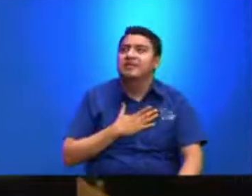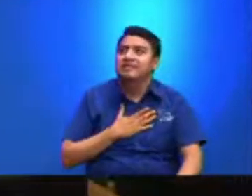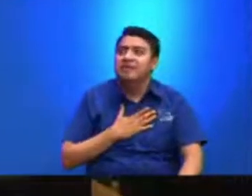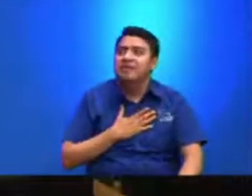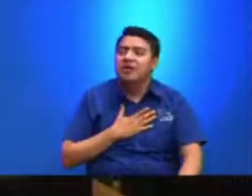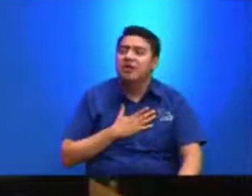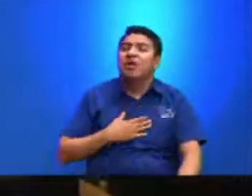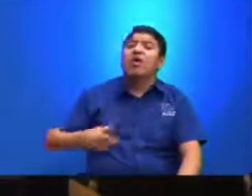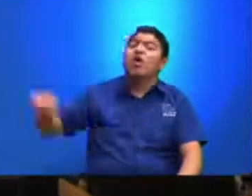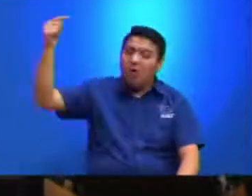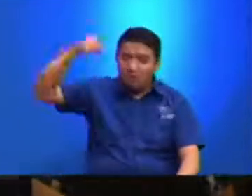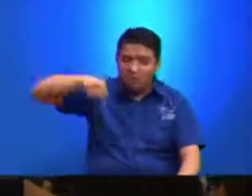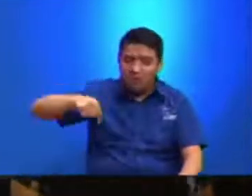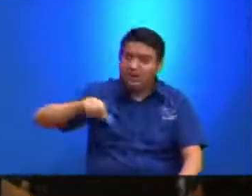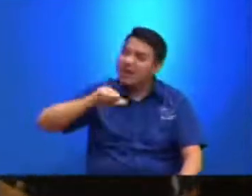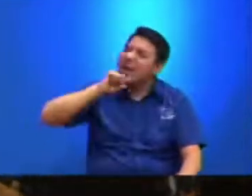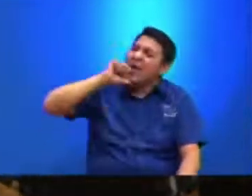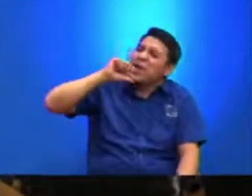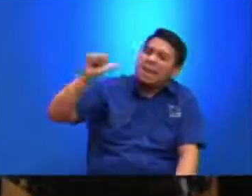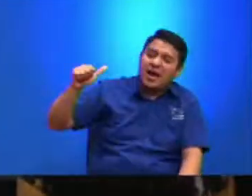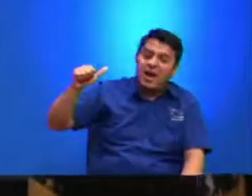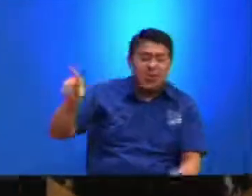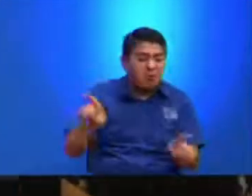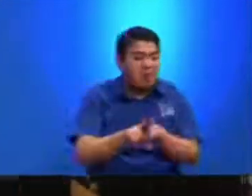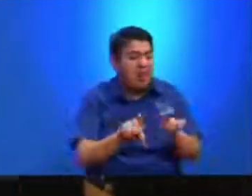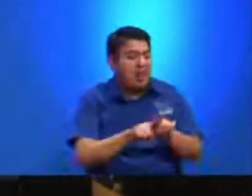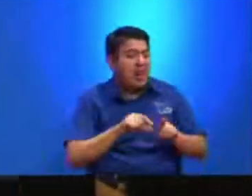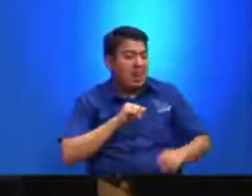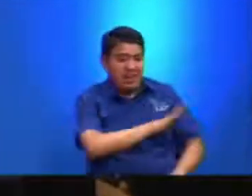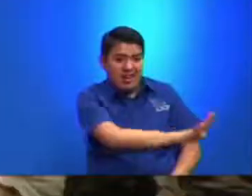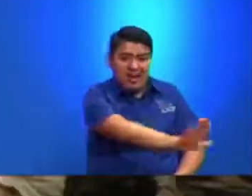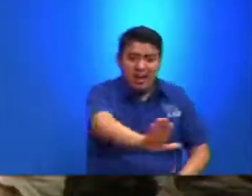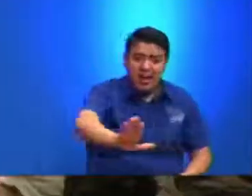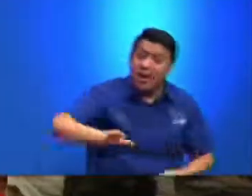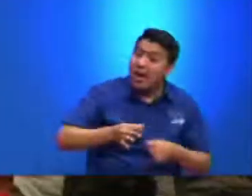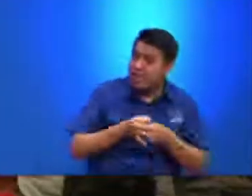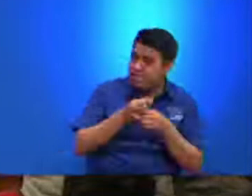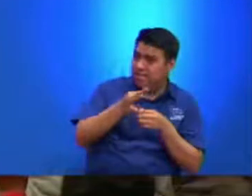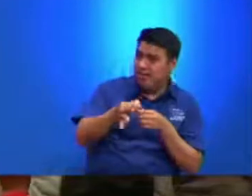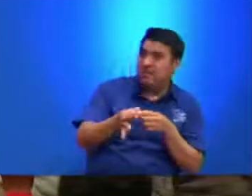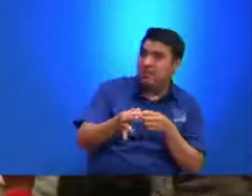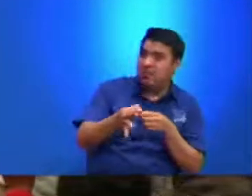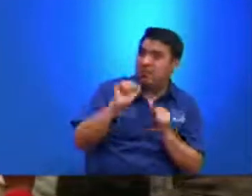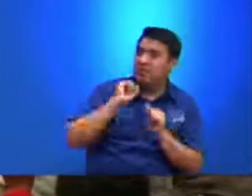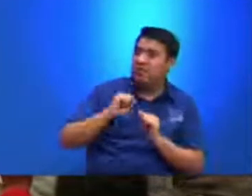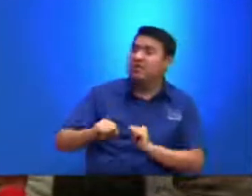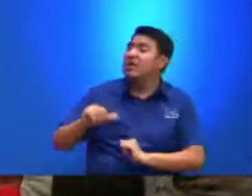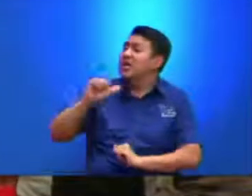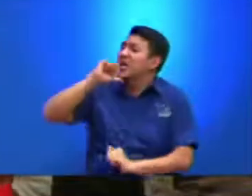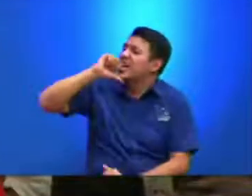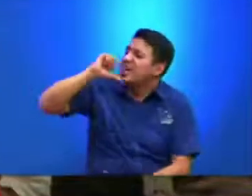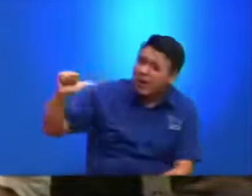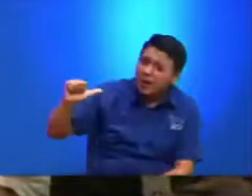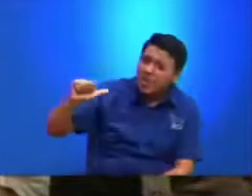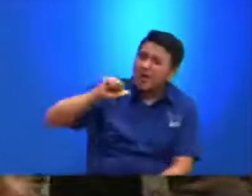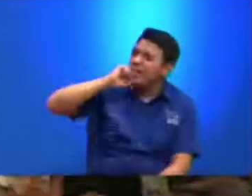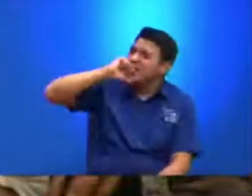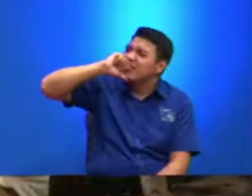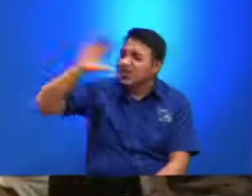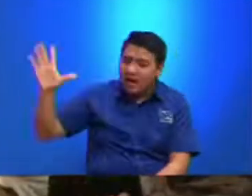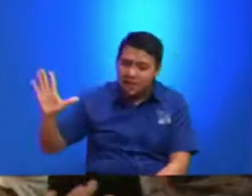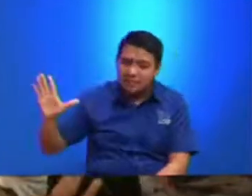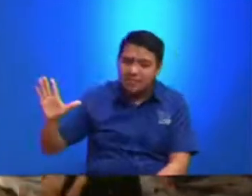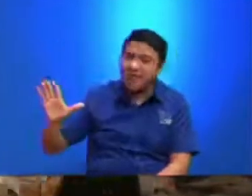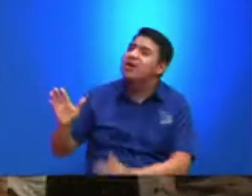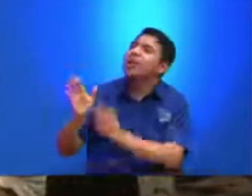Así te clama este pueblo, Señor. Así te clama este pueblo,